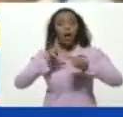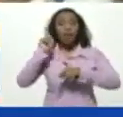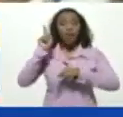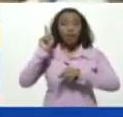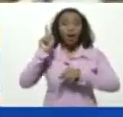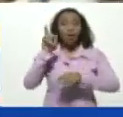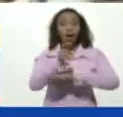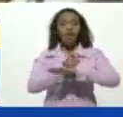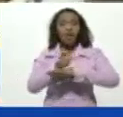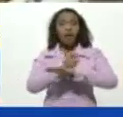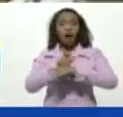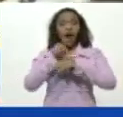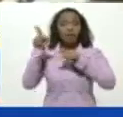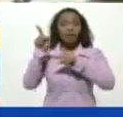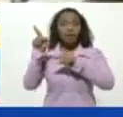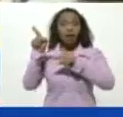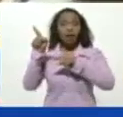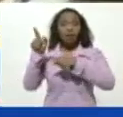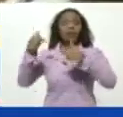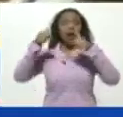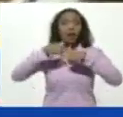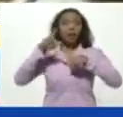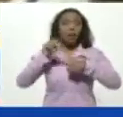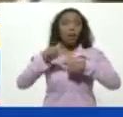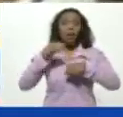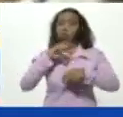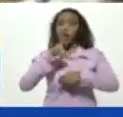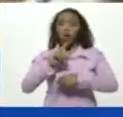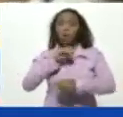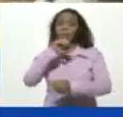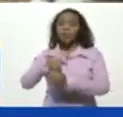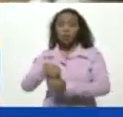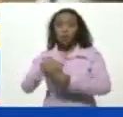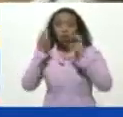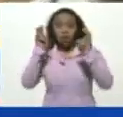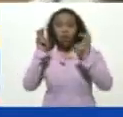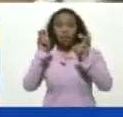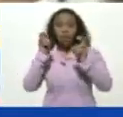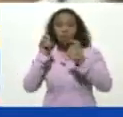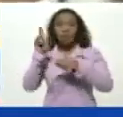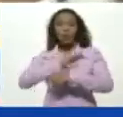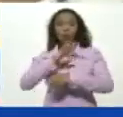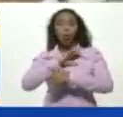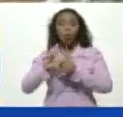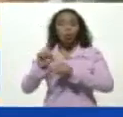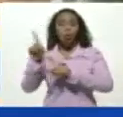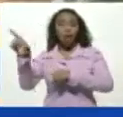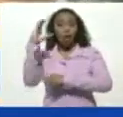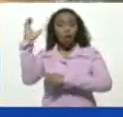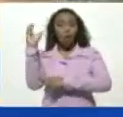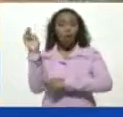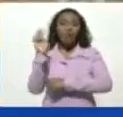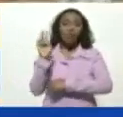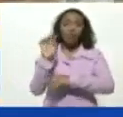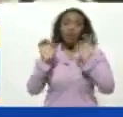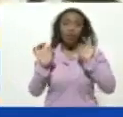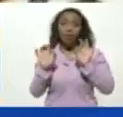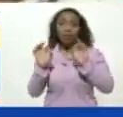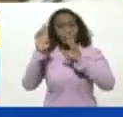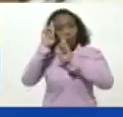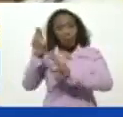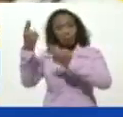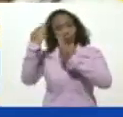quienes gobernamos acá, no metiéndonos en los asuntos internos, ni de Colombia ni de Venezuela.